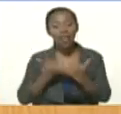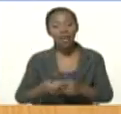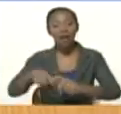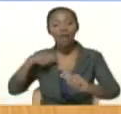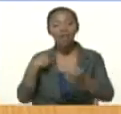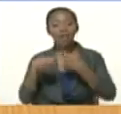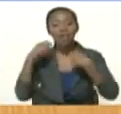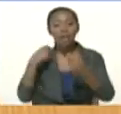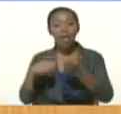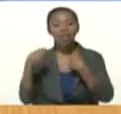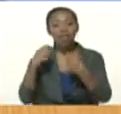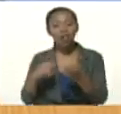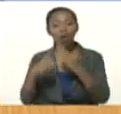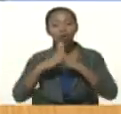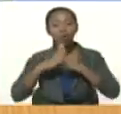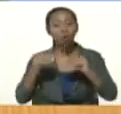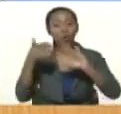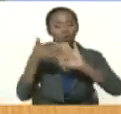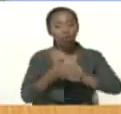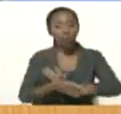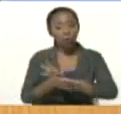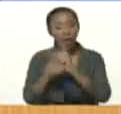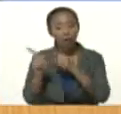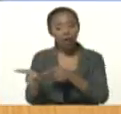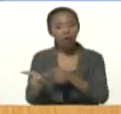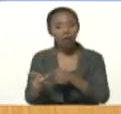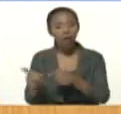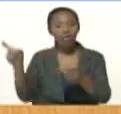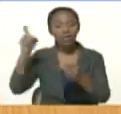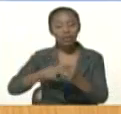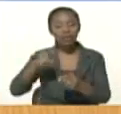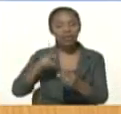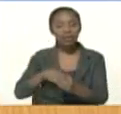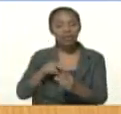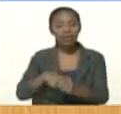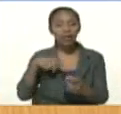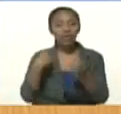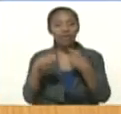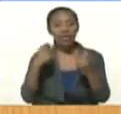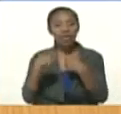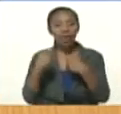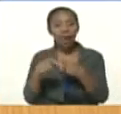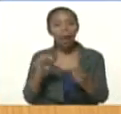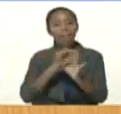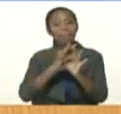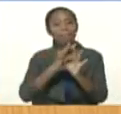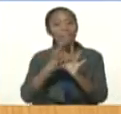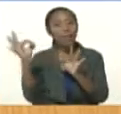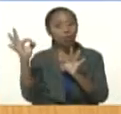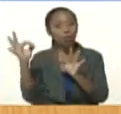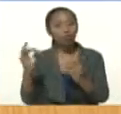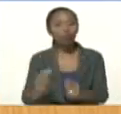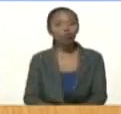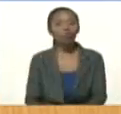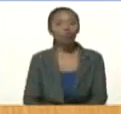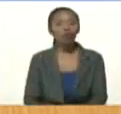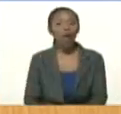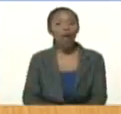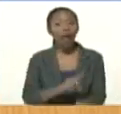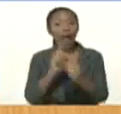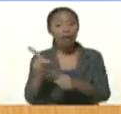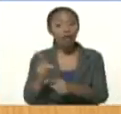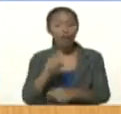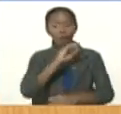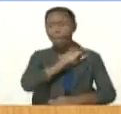vendiendo y registrando las ventas y compras en petro. Eso le da un